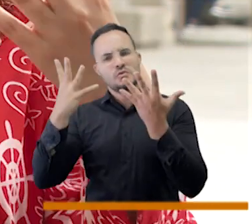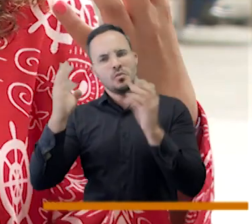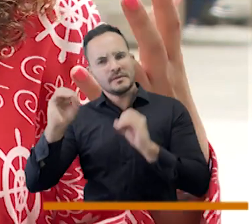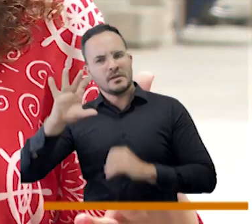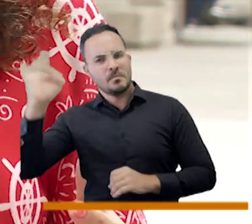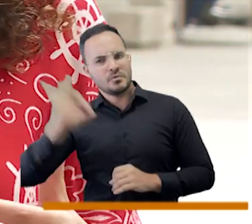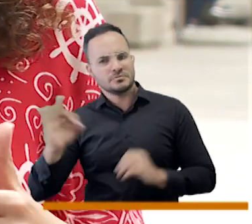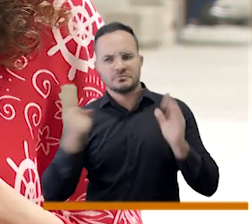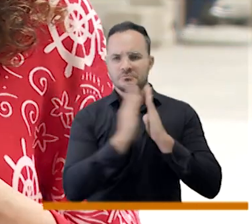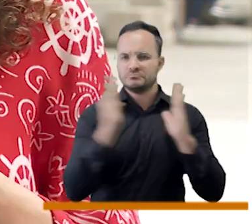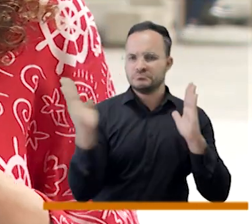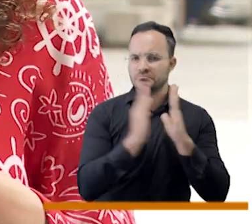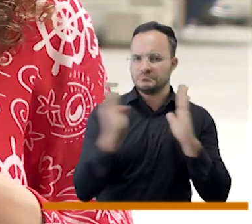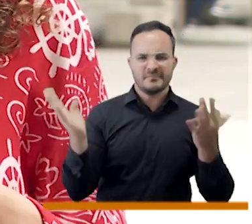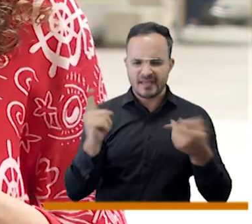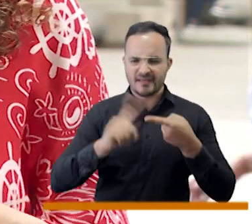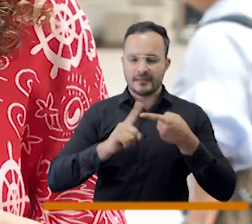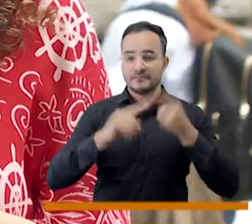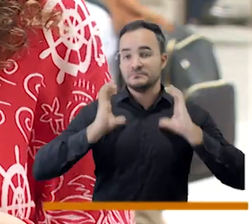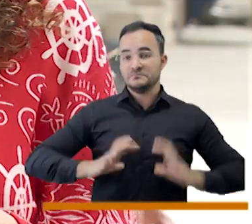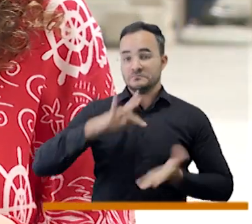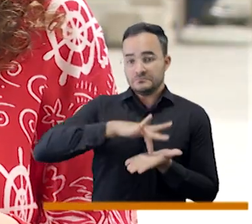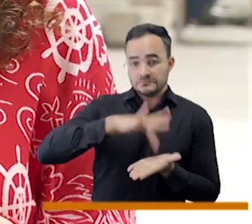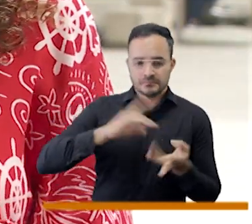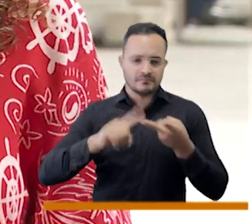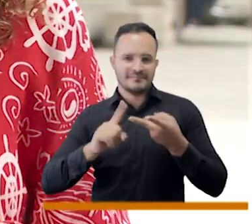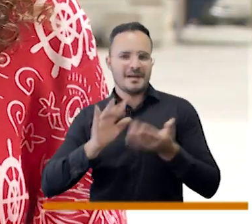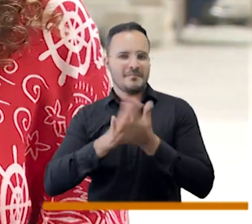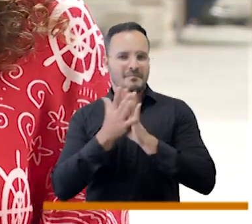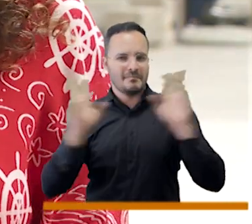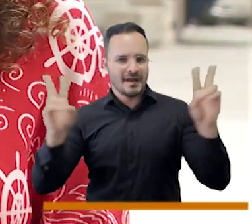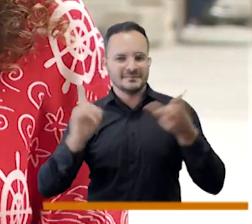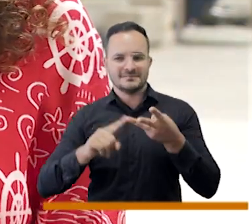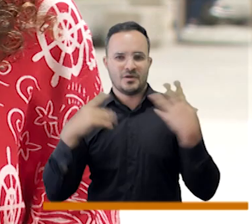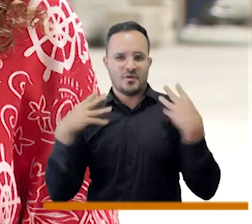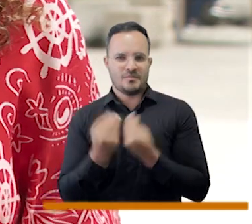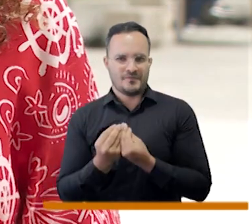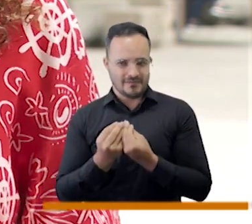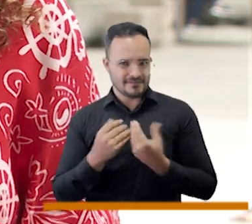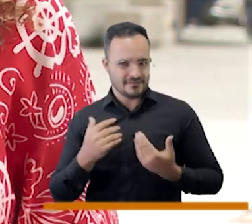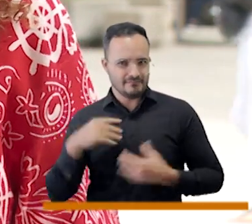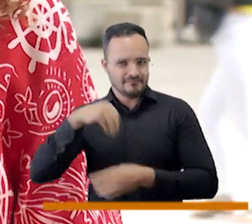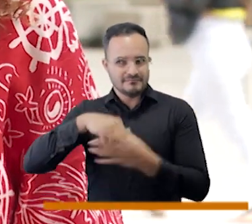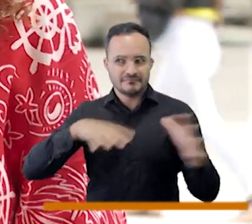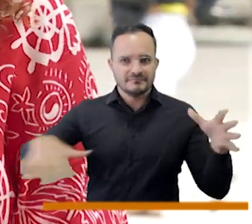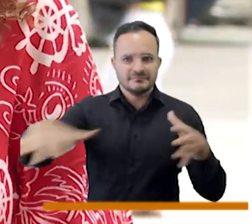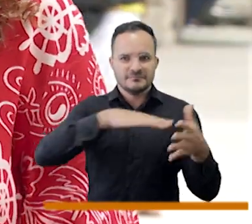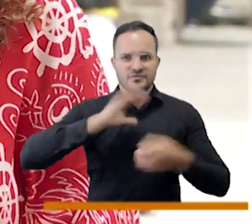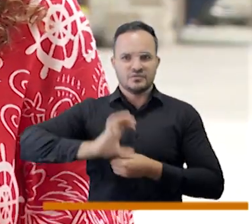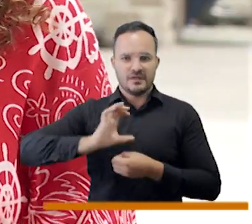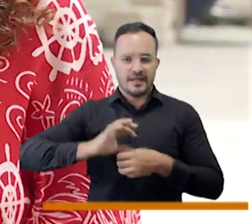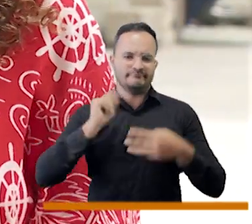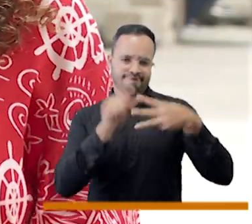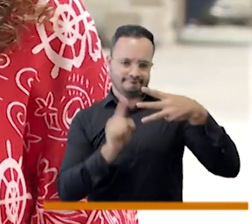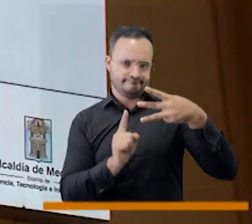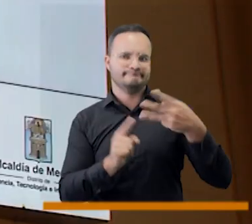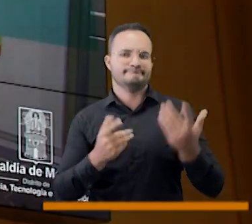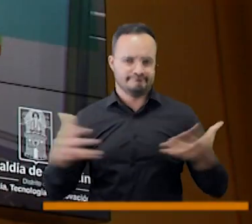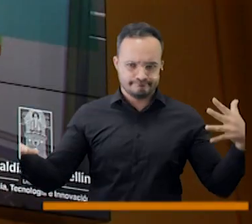diferentes, del 80 al 90%, como son temas de participación ciudadana, de paz y de convivencia en la